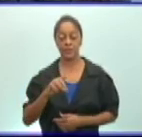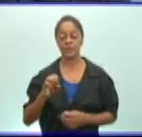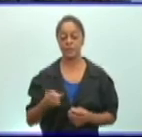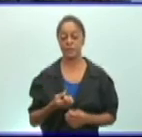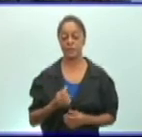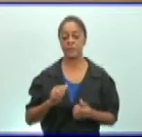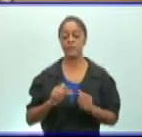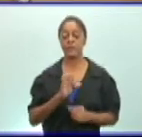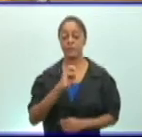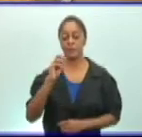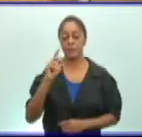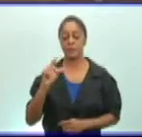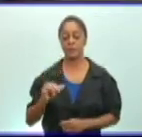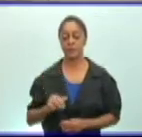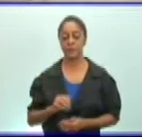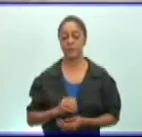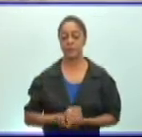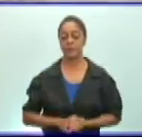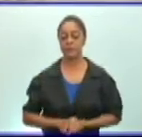de las Olimpiadas.